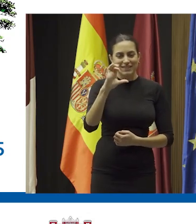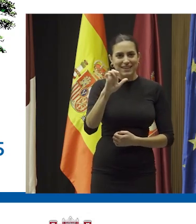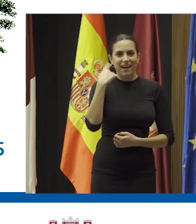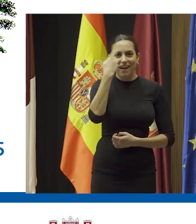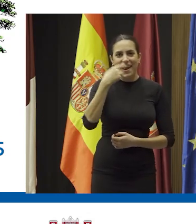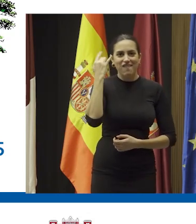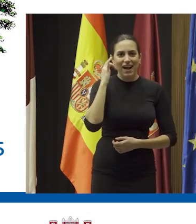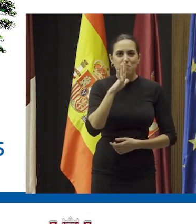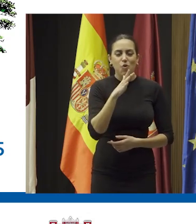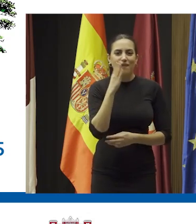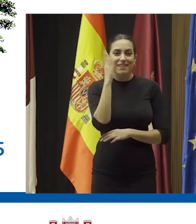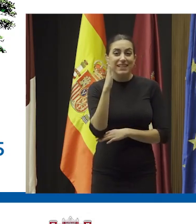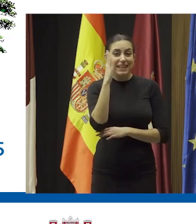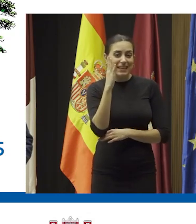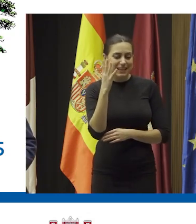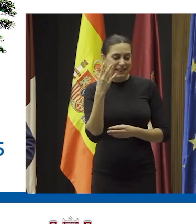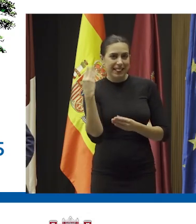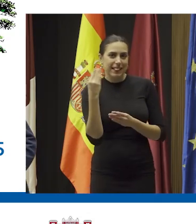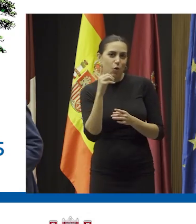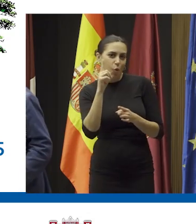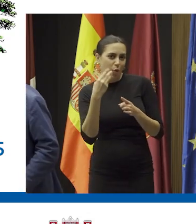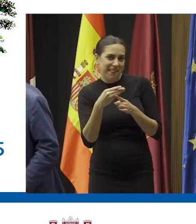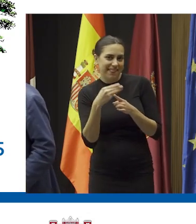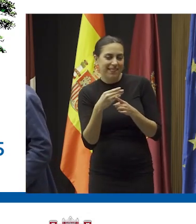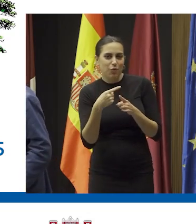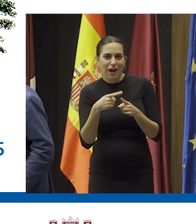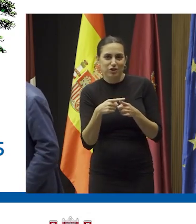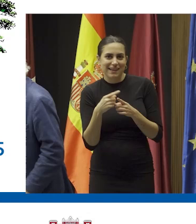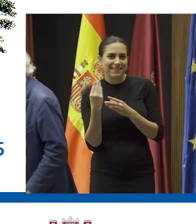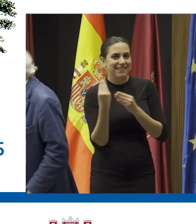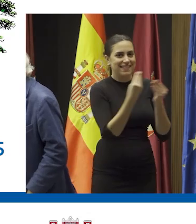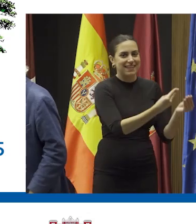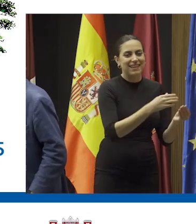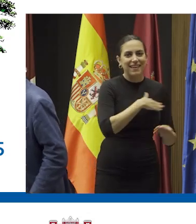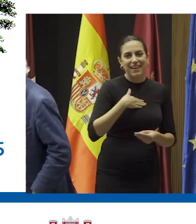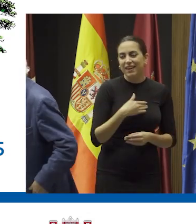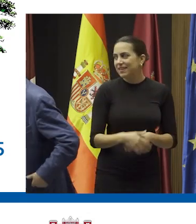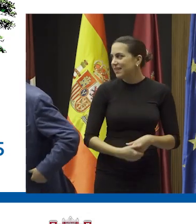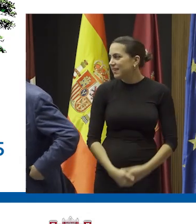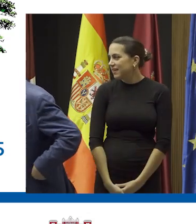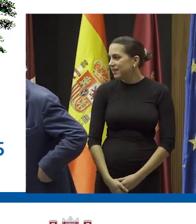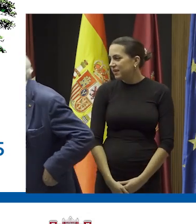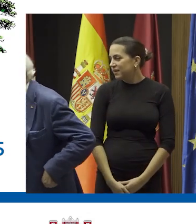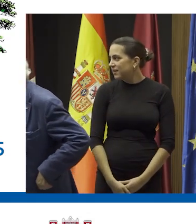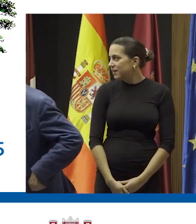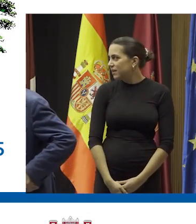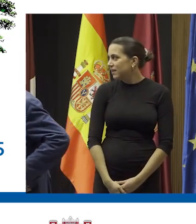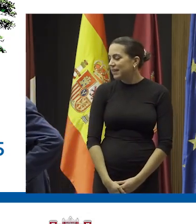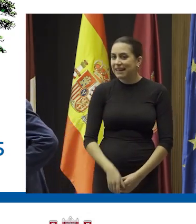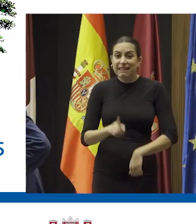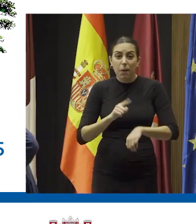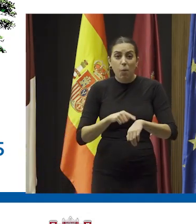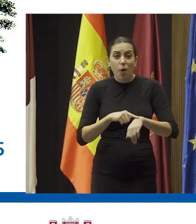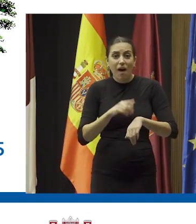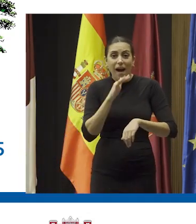hacer entrega en nombre de la asociación de Aluex. El tiempo ahora se lo damos a